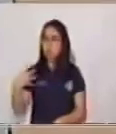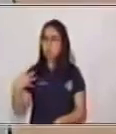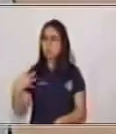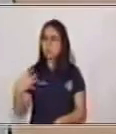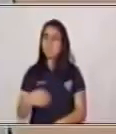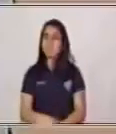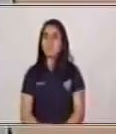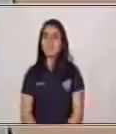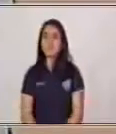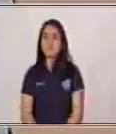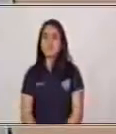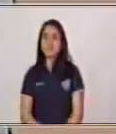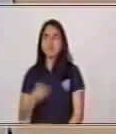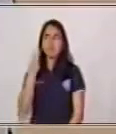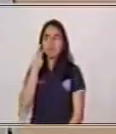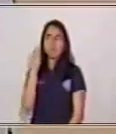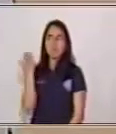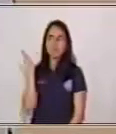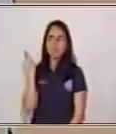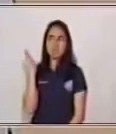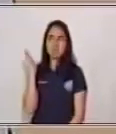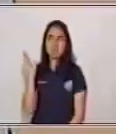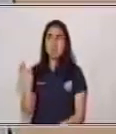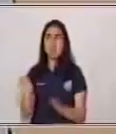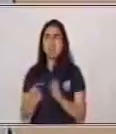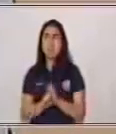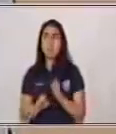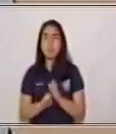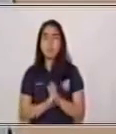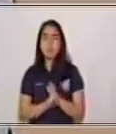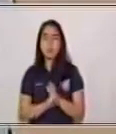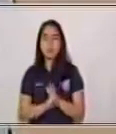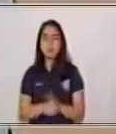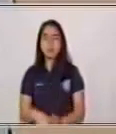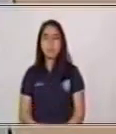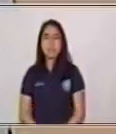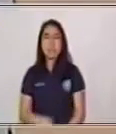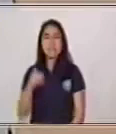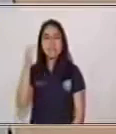Sé. ¿Cómo crees que lo estamos utilizando? ¿Como pronombre o como verbo?